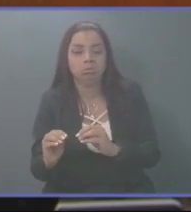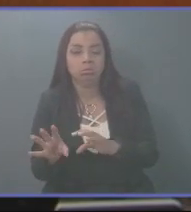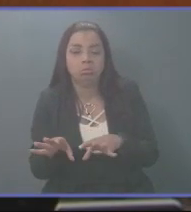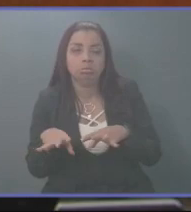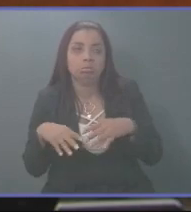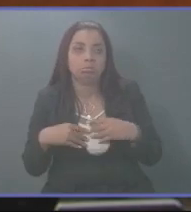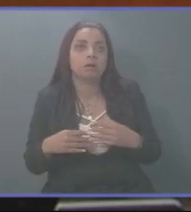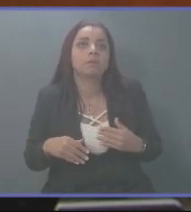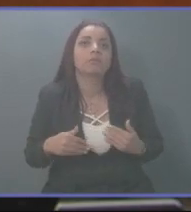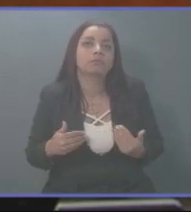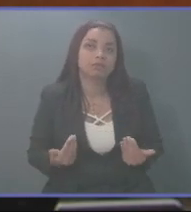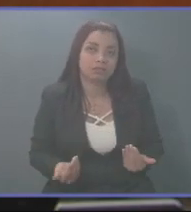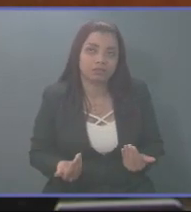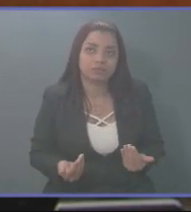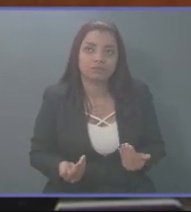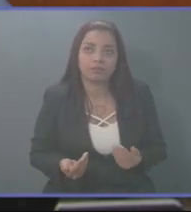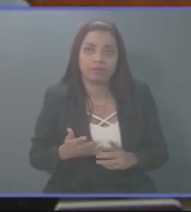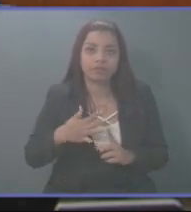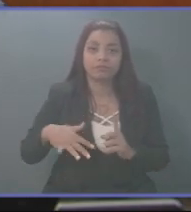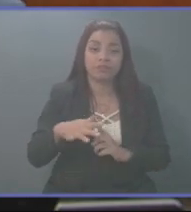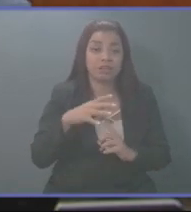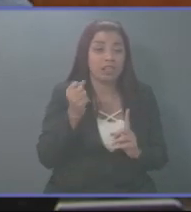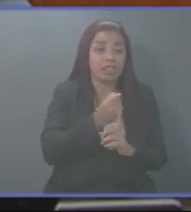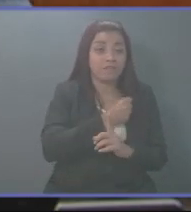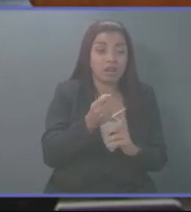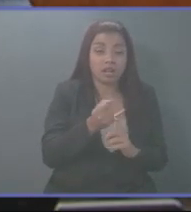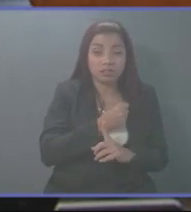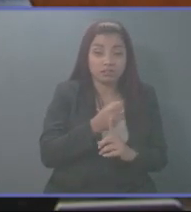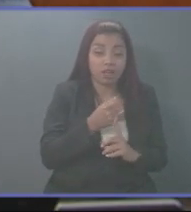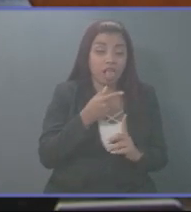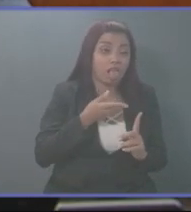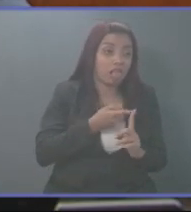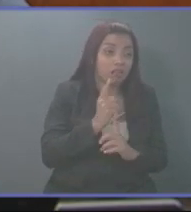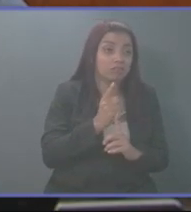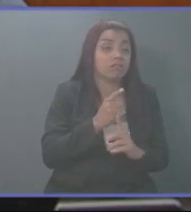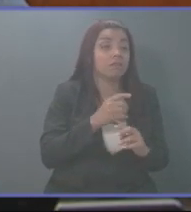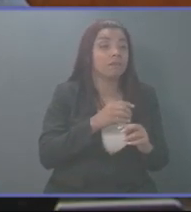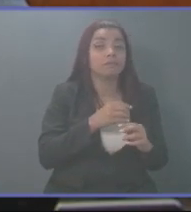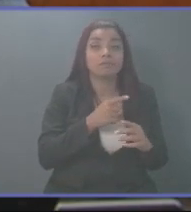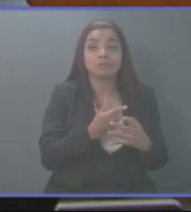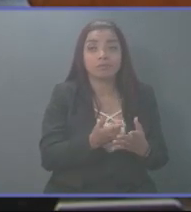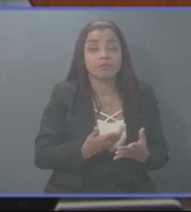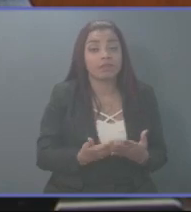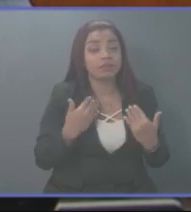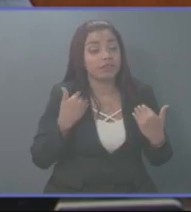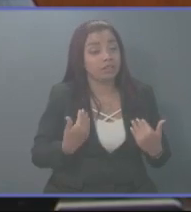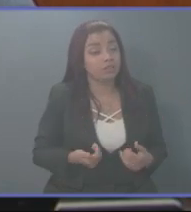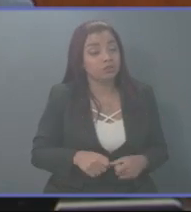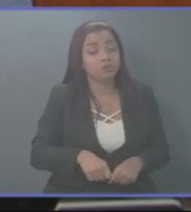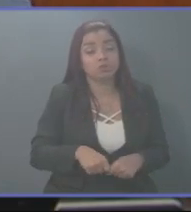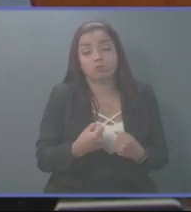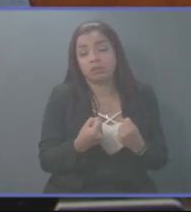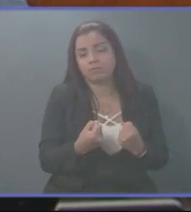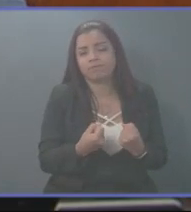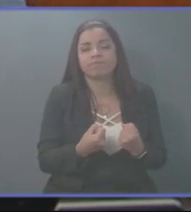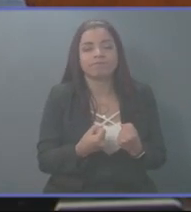evitar los efectos de situaciones de violencia generalizada, de violaciones de los derechos humanos y que no han cruzado una